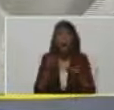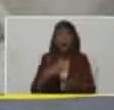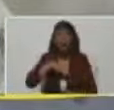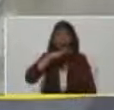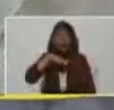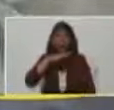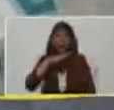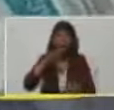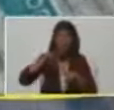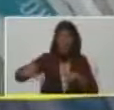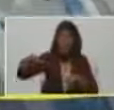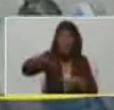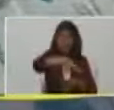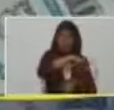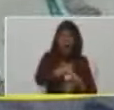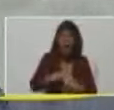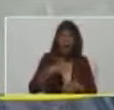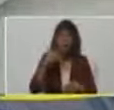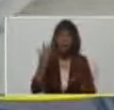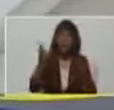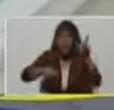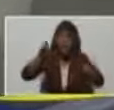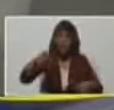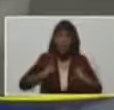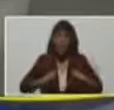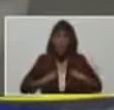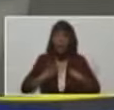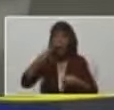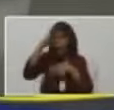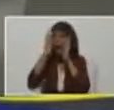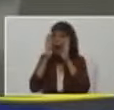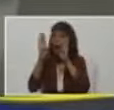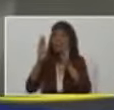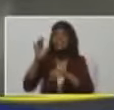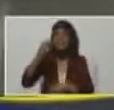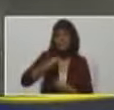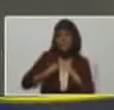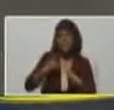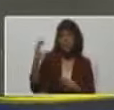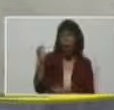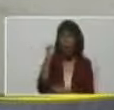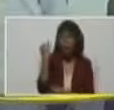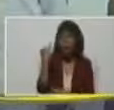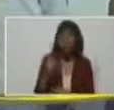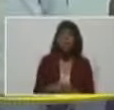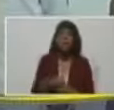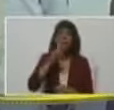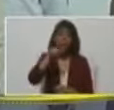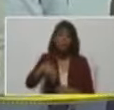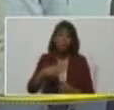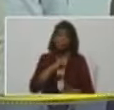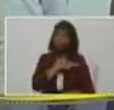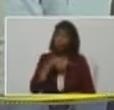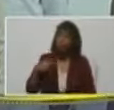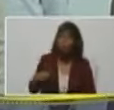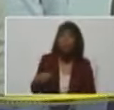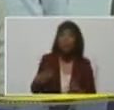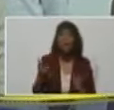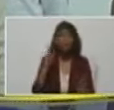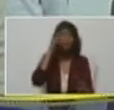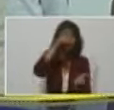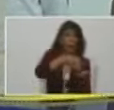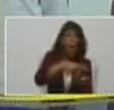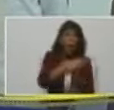que estos centros diagnósticos integrales pues atiendan a nuestro pueblo del Junquito, para nosotros después intervenir